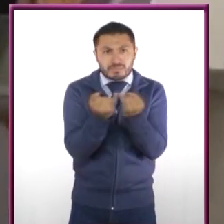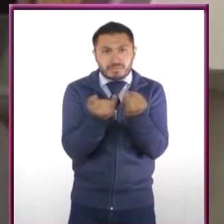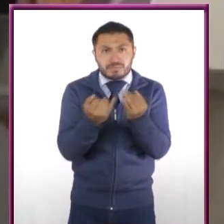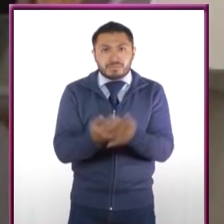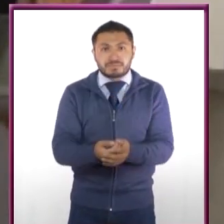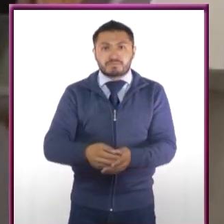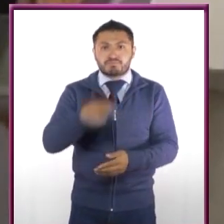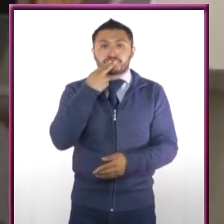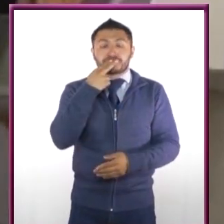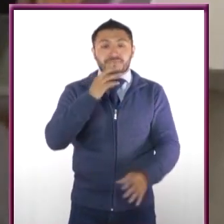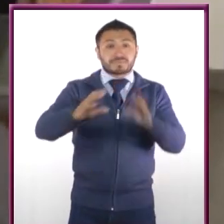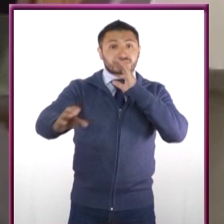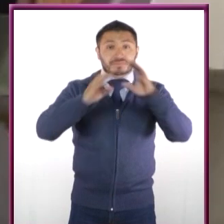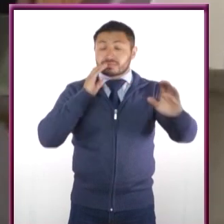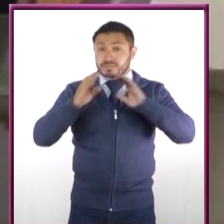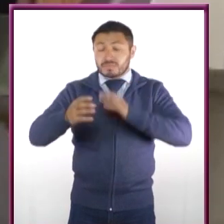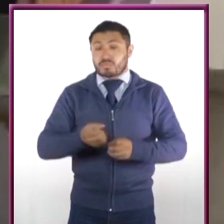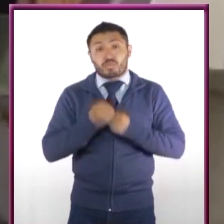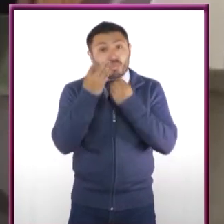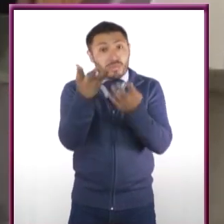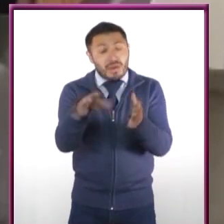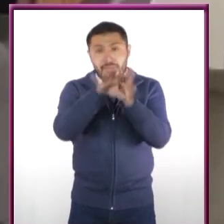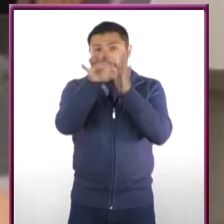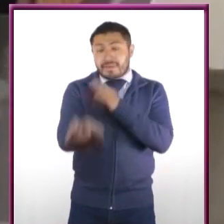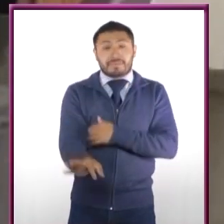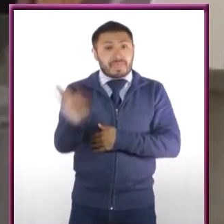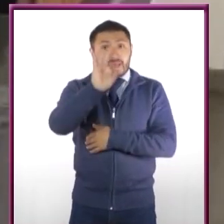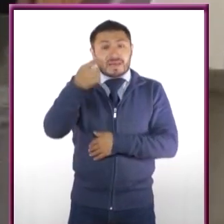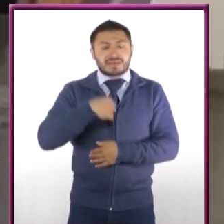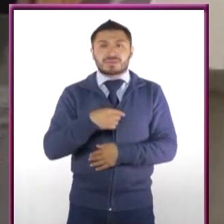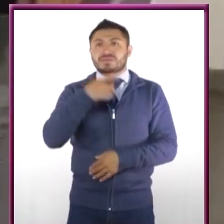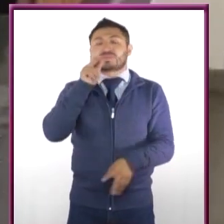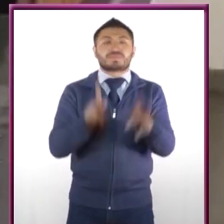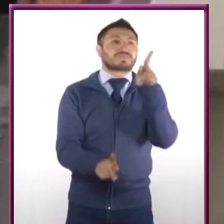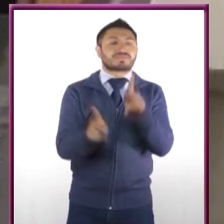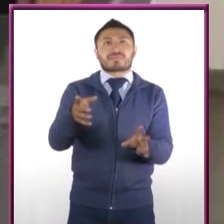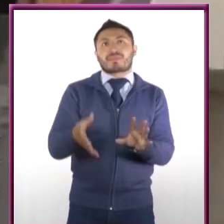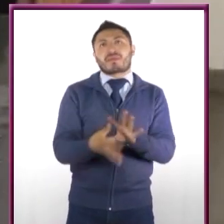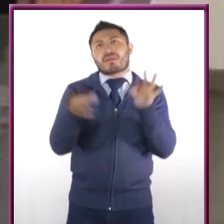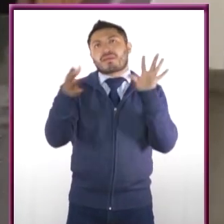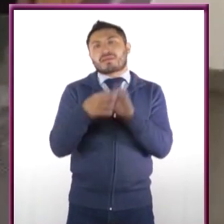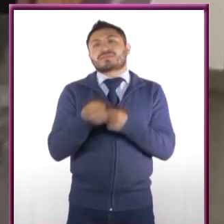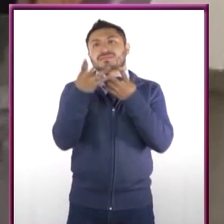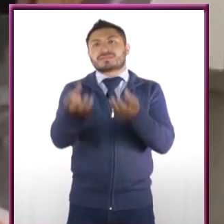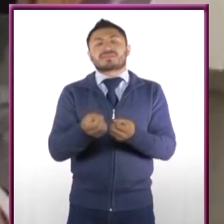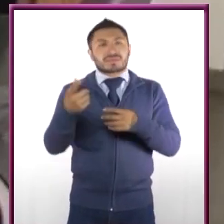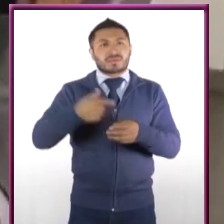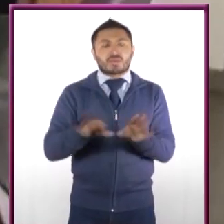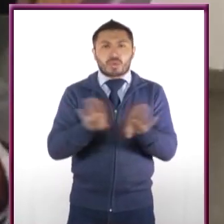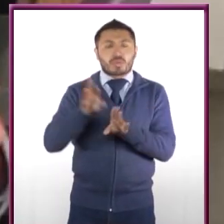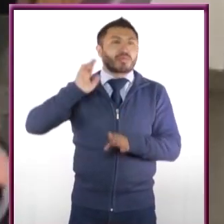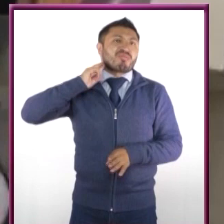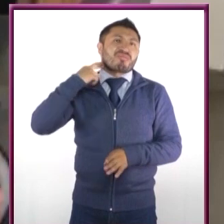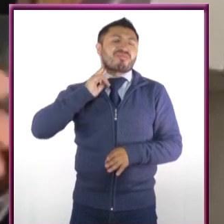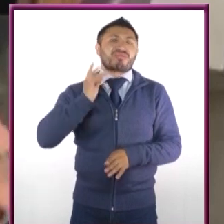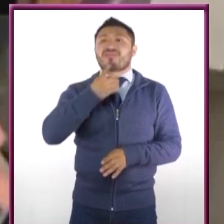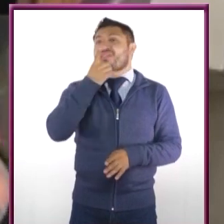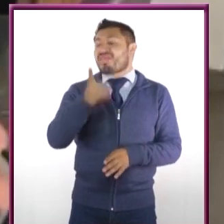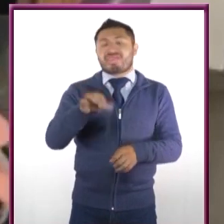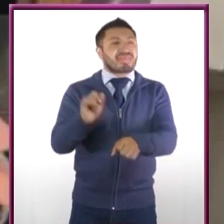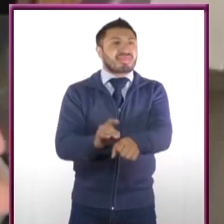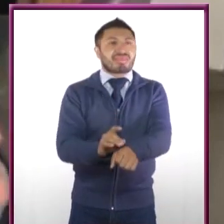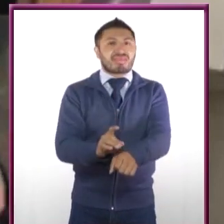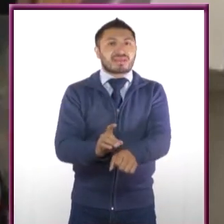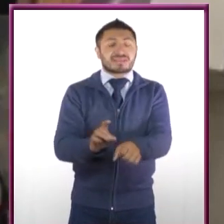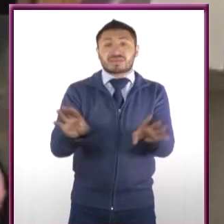ejemplo, nos sirven para comunicar algo. Por ejemplo, si yo estuviera hablando ahorita así nada más como robot, sin decir nada y no ponerle nada de emoción ni